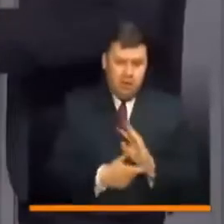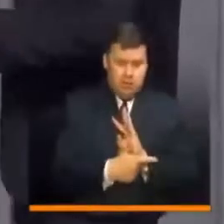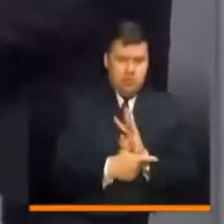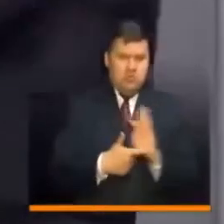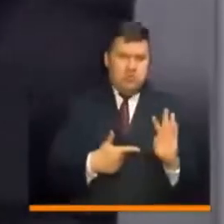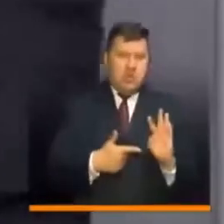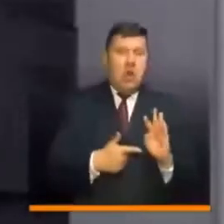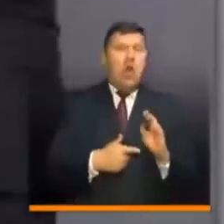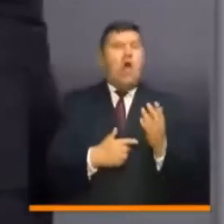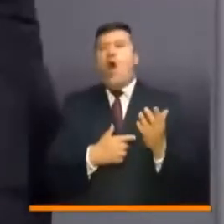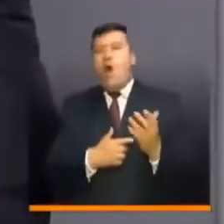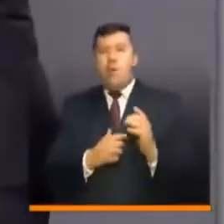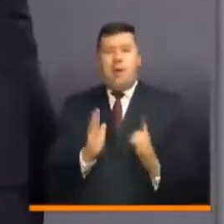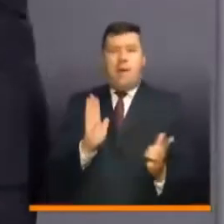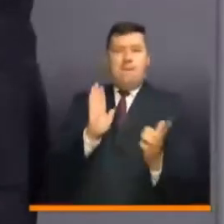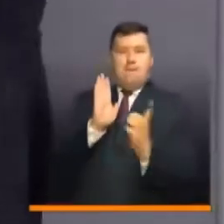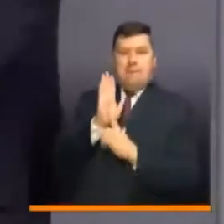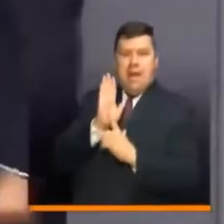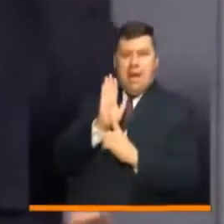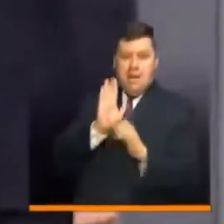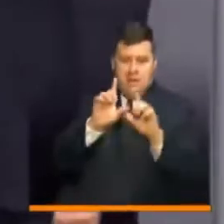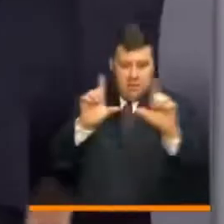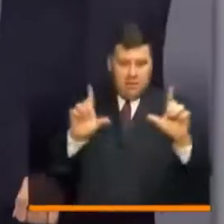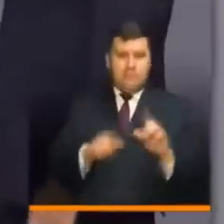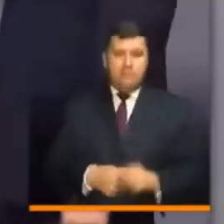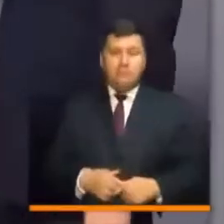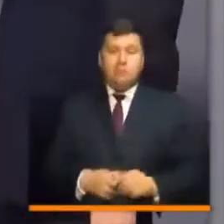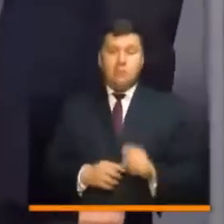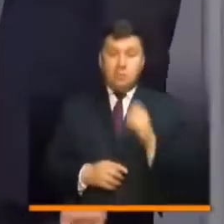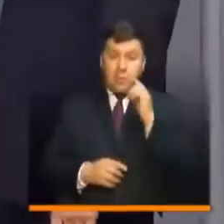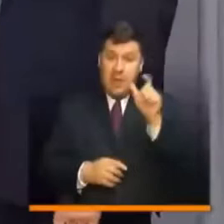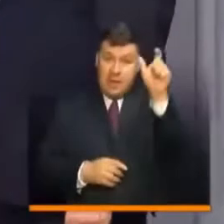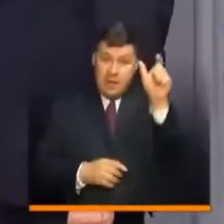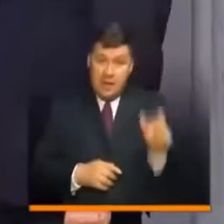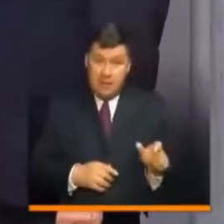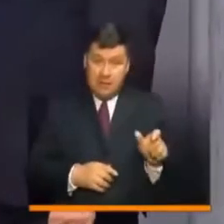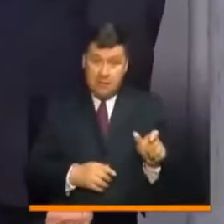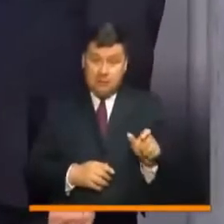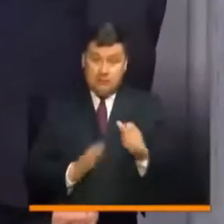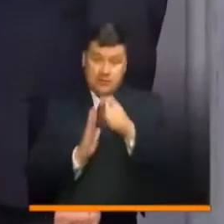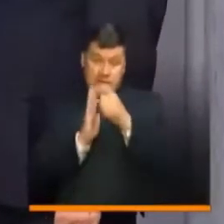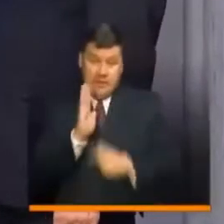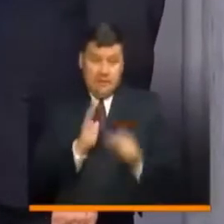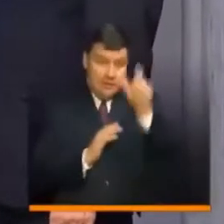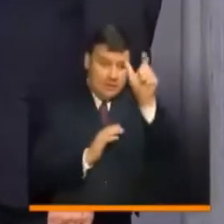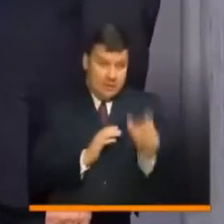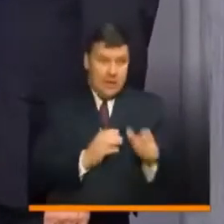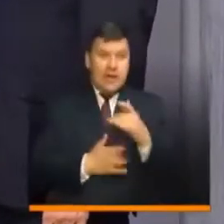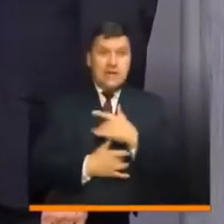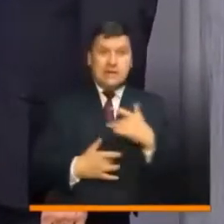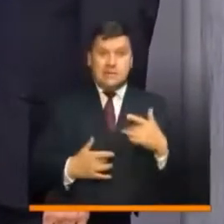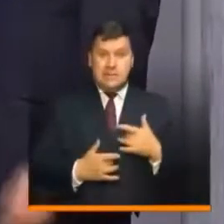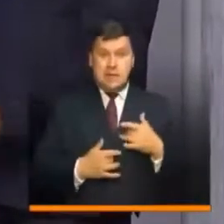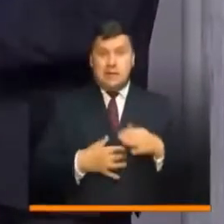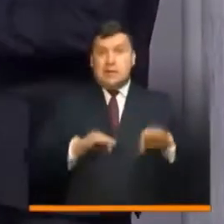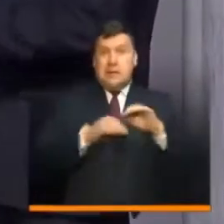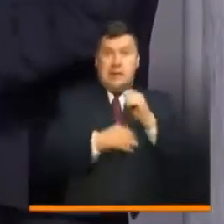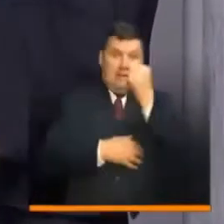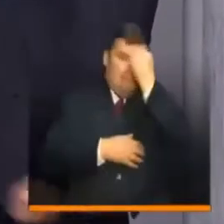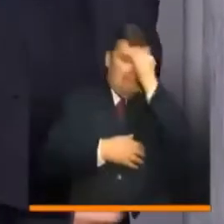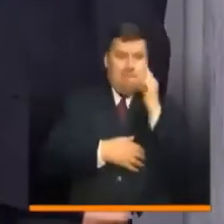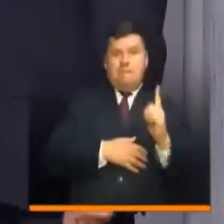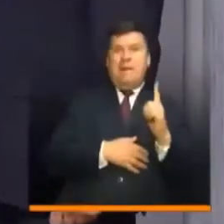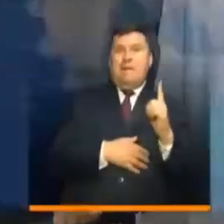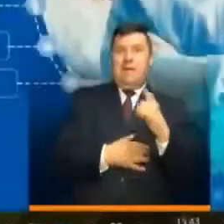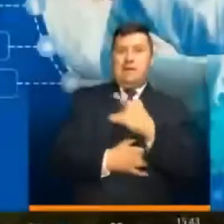través de un aplicativo allí entra entonces en el capítulo de la protección del personal de salud como nuestra prioridad y entran